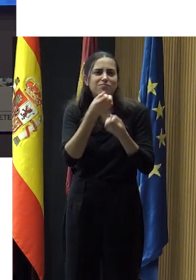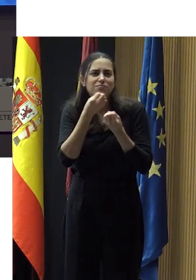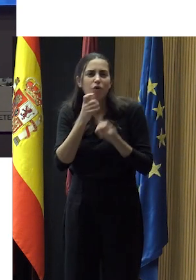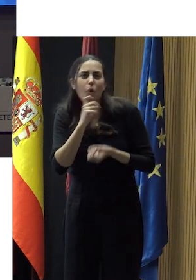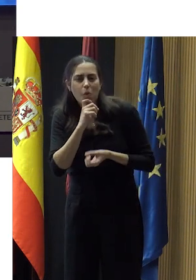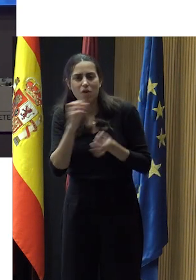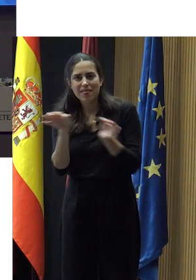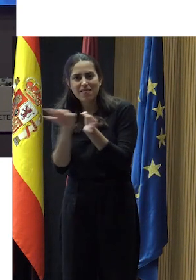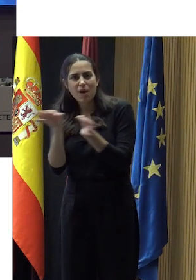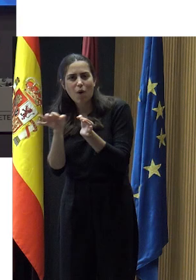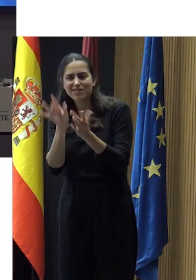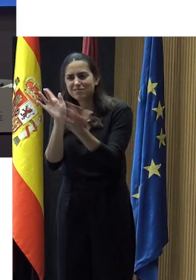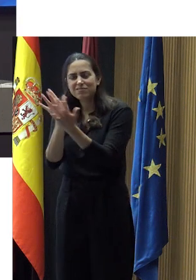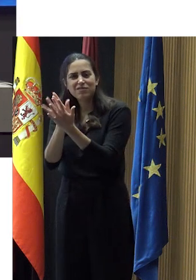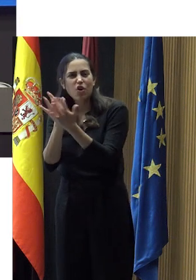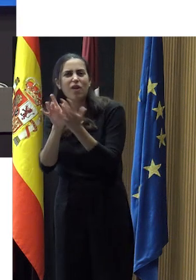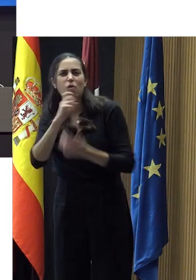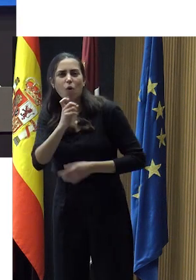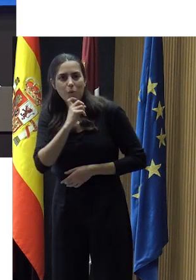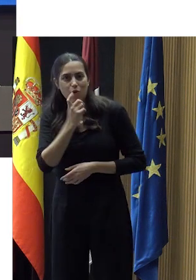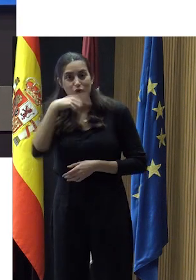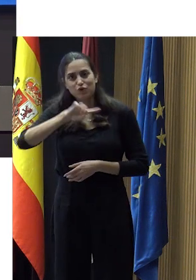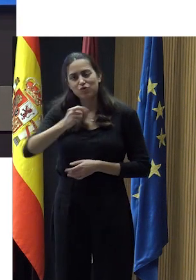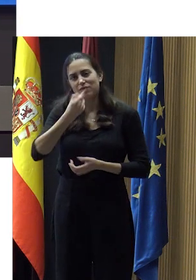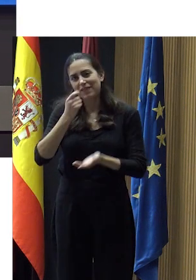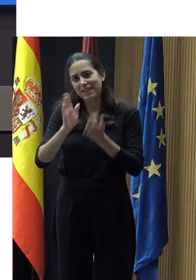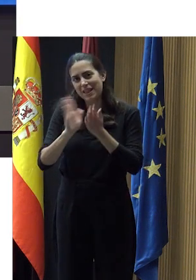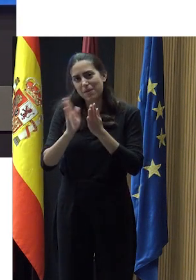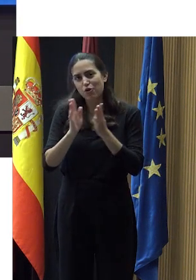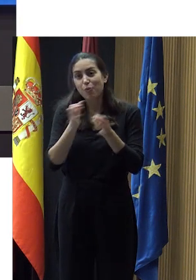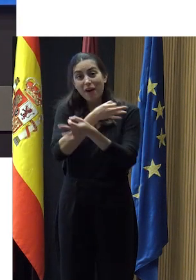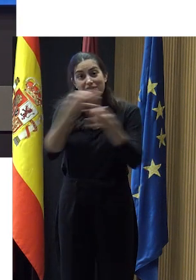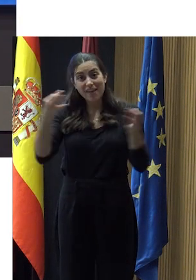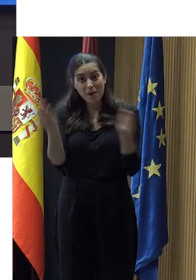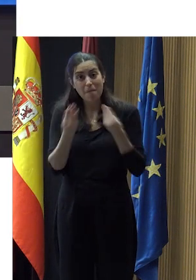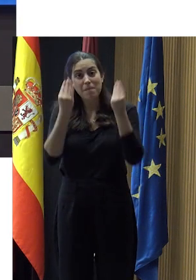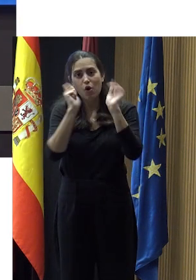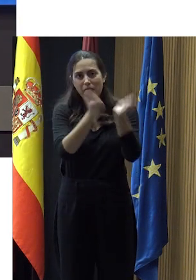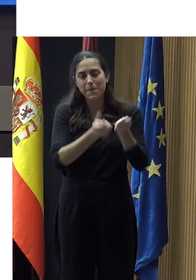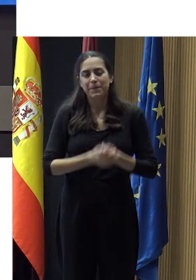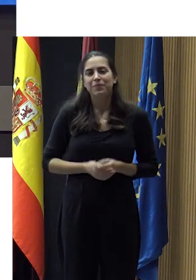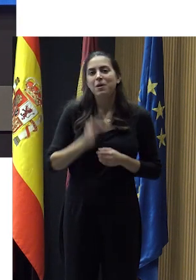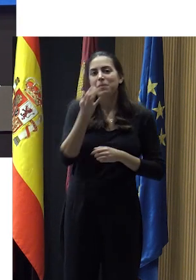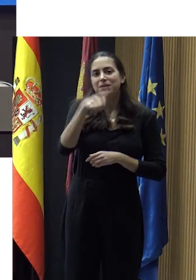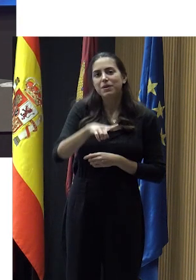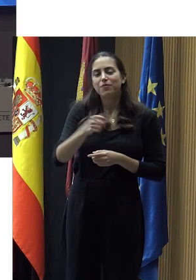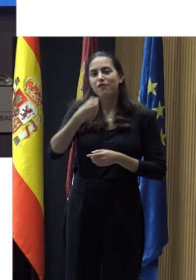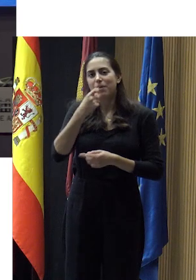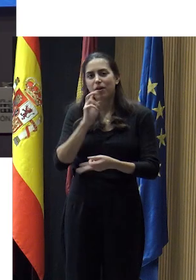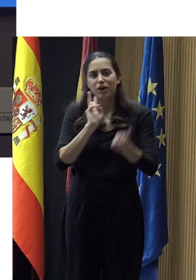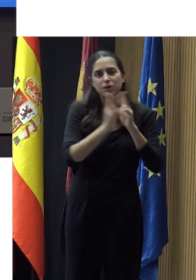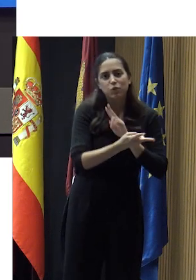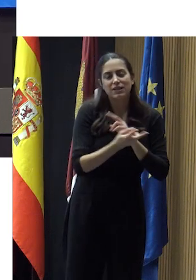alrededor, puede hacer que nuestros tratamientos mejoren en eficacia. Esto mejora la respuesta a fármacos, impide